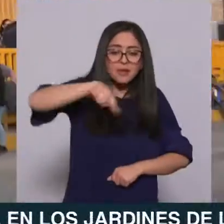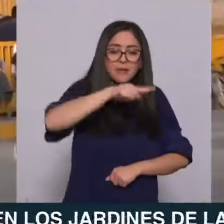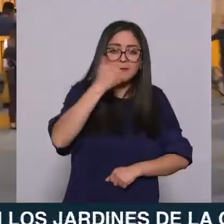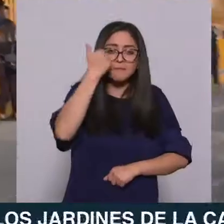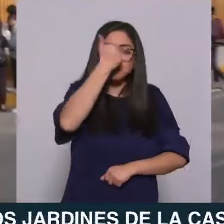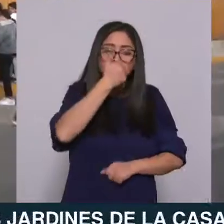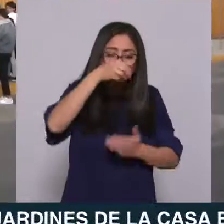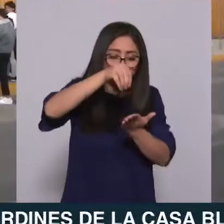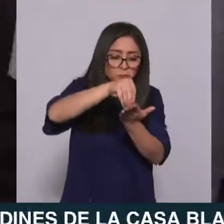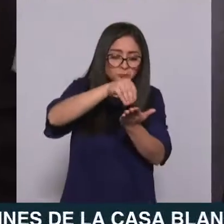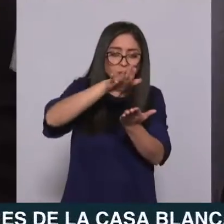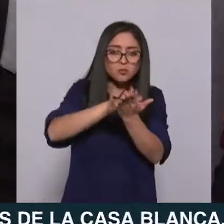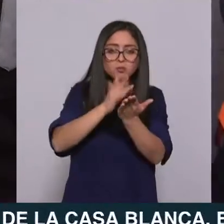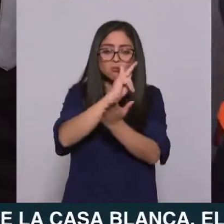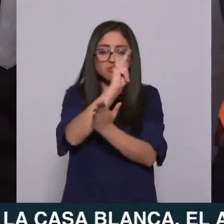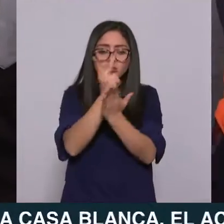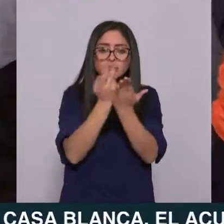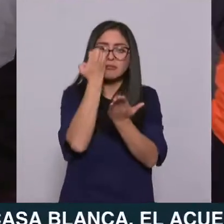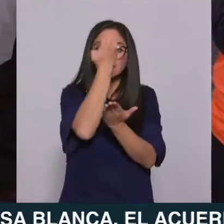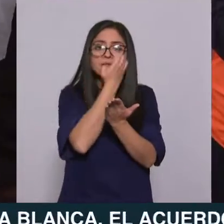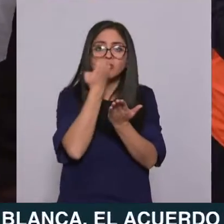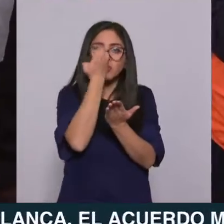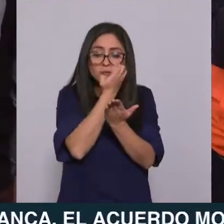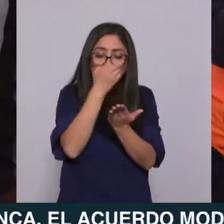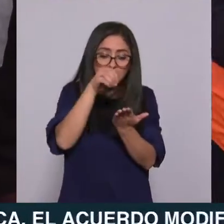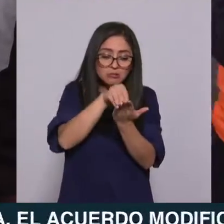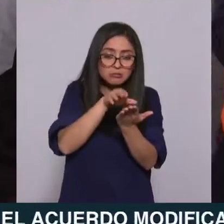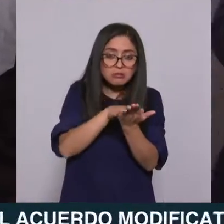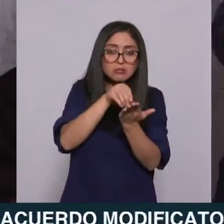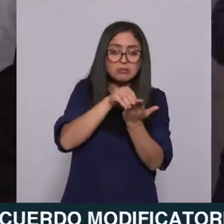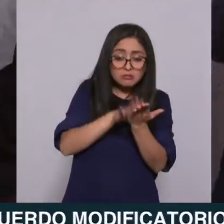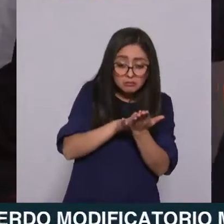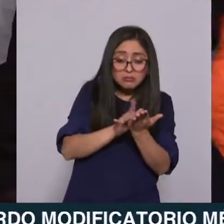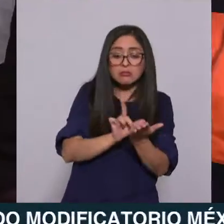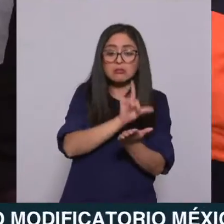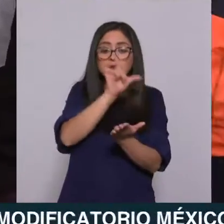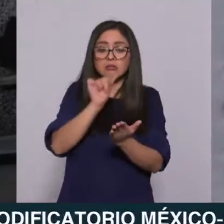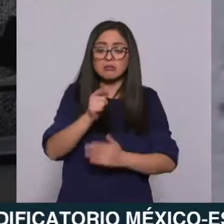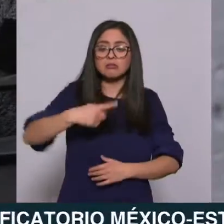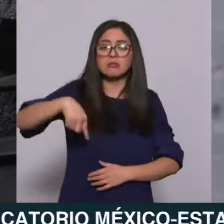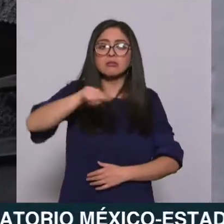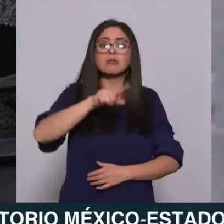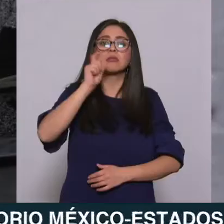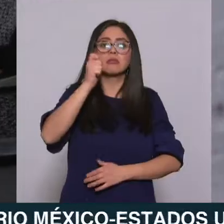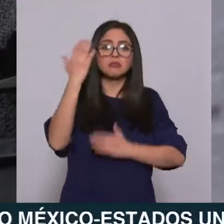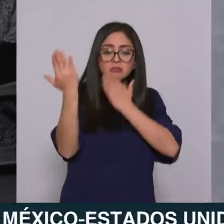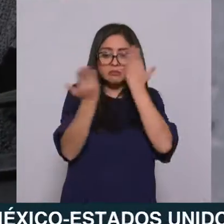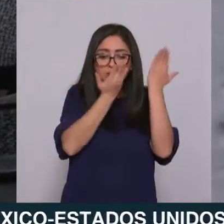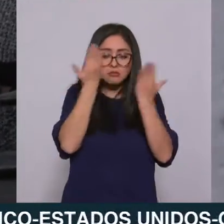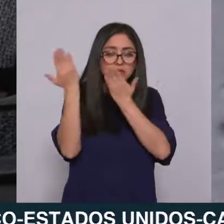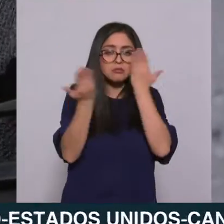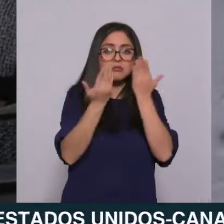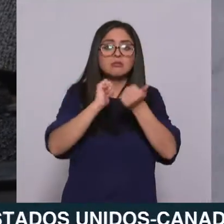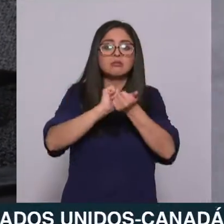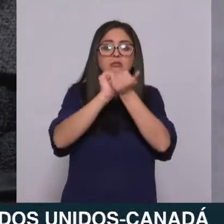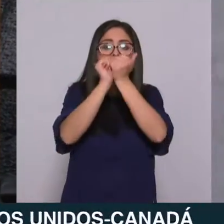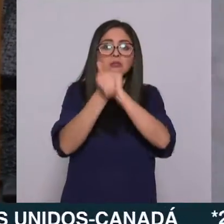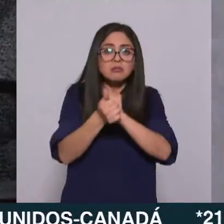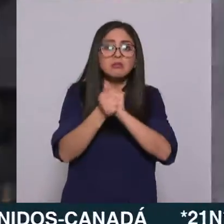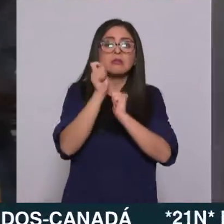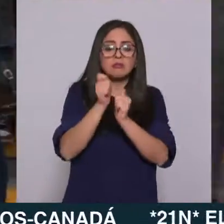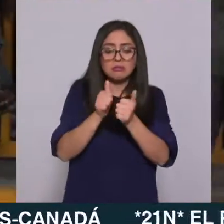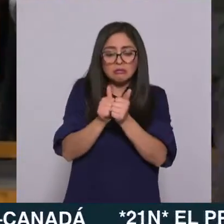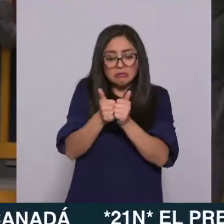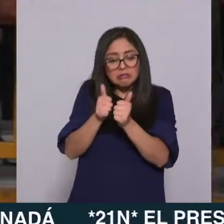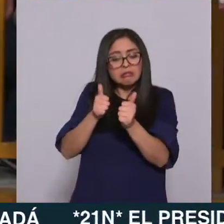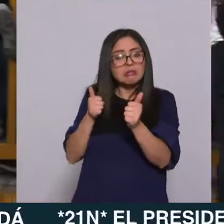programa escolar marca y al mismo tiempo entender que los estudiantes pues tuvieron una especie de retroceso o